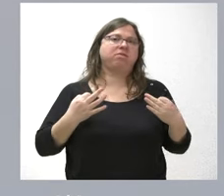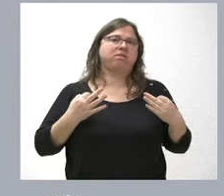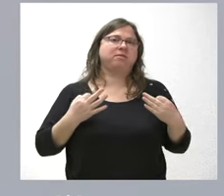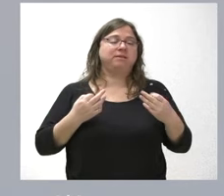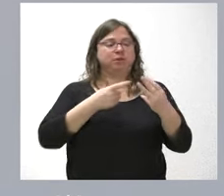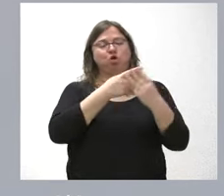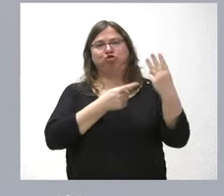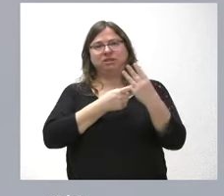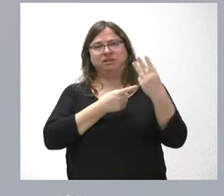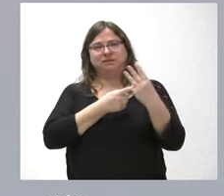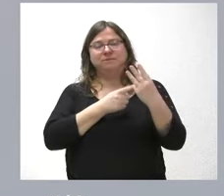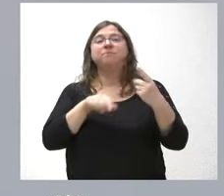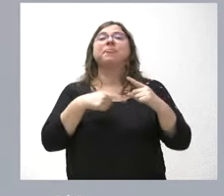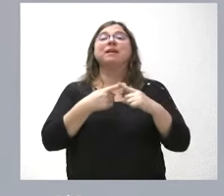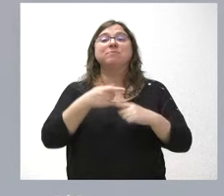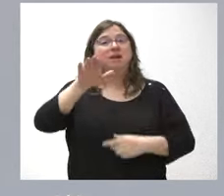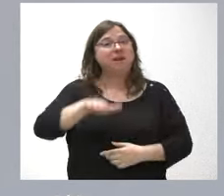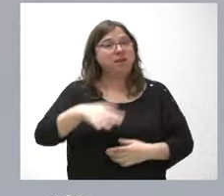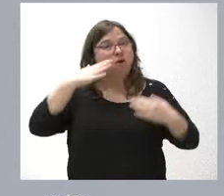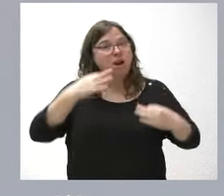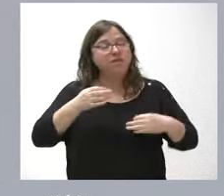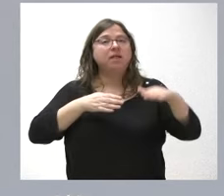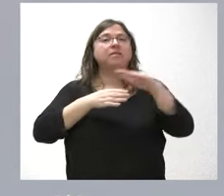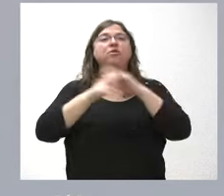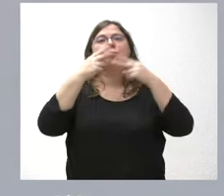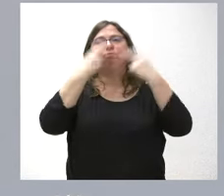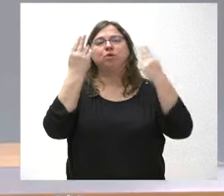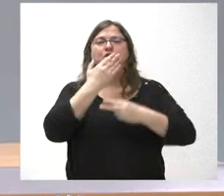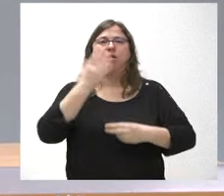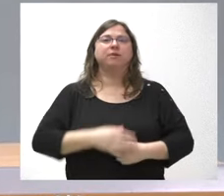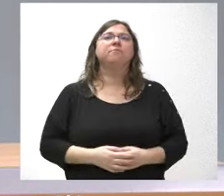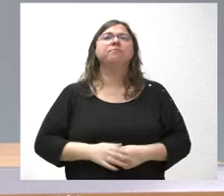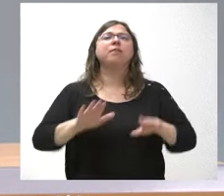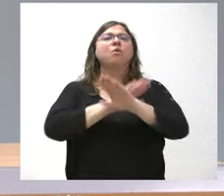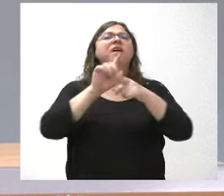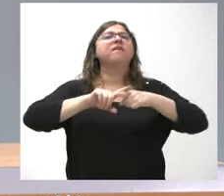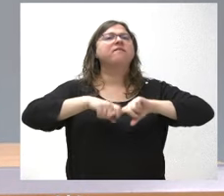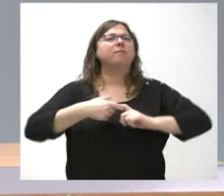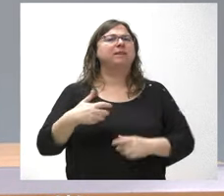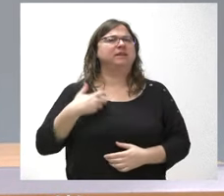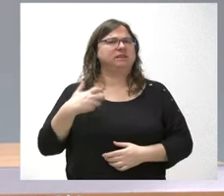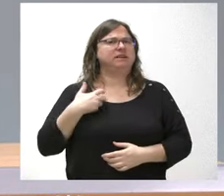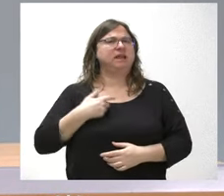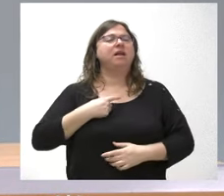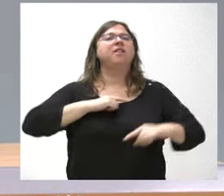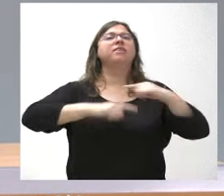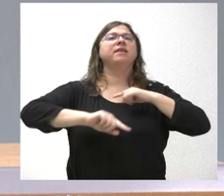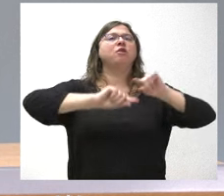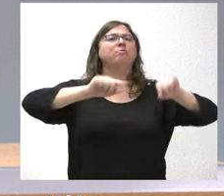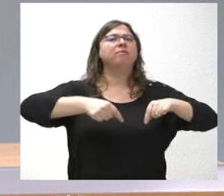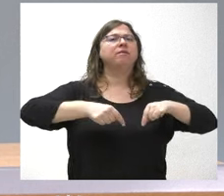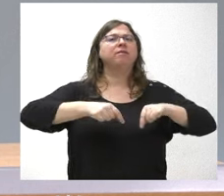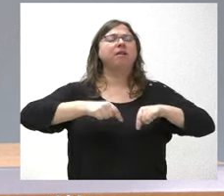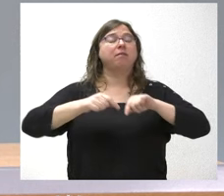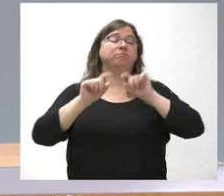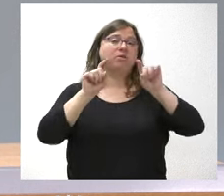tres personas y la garantía de Fabio de acceder a un centro público educativo. Por último, la familia se queja de que la Dirección Provincial de Educación no se ha puesto